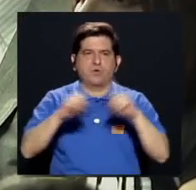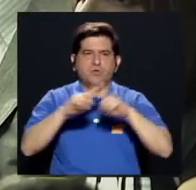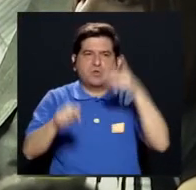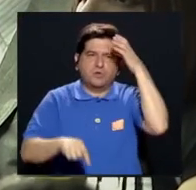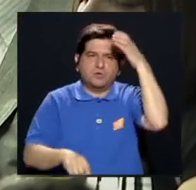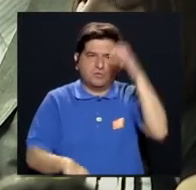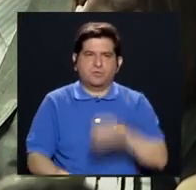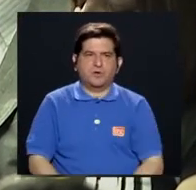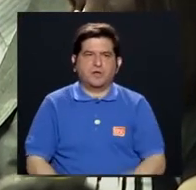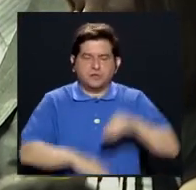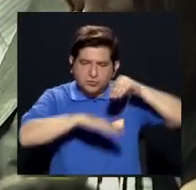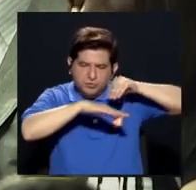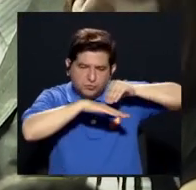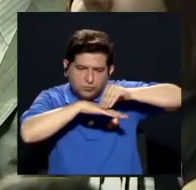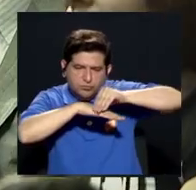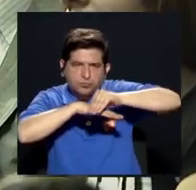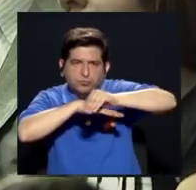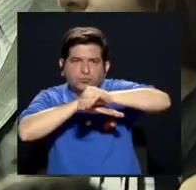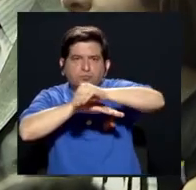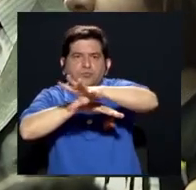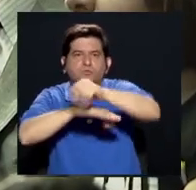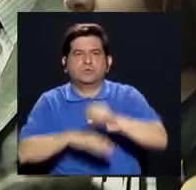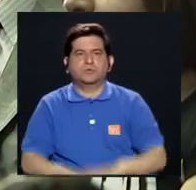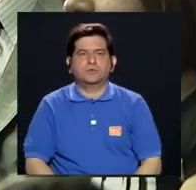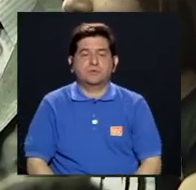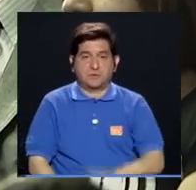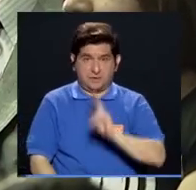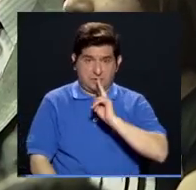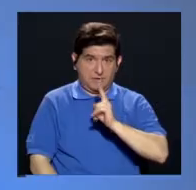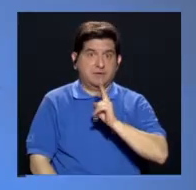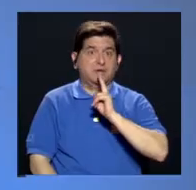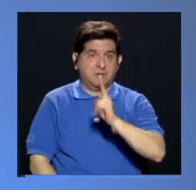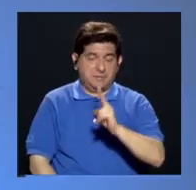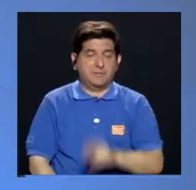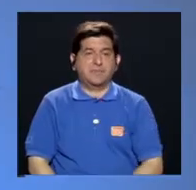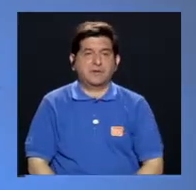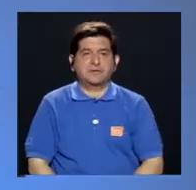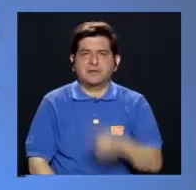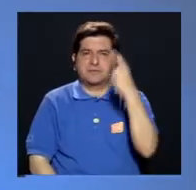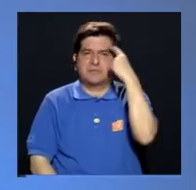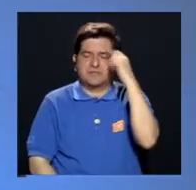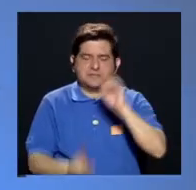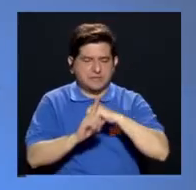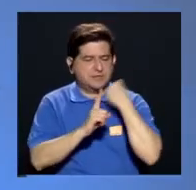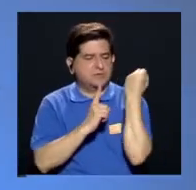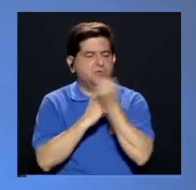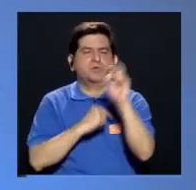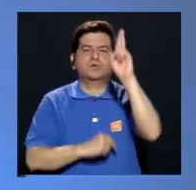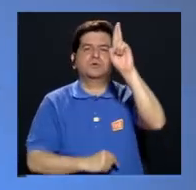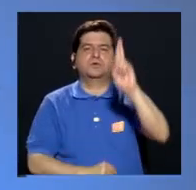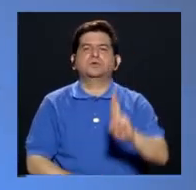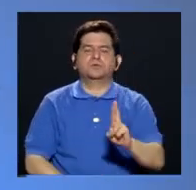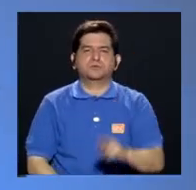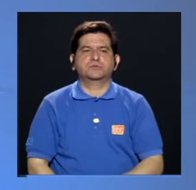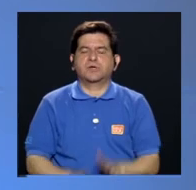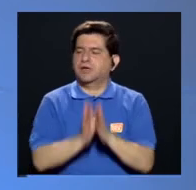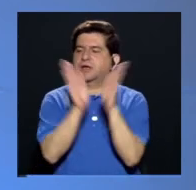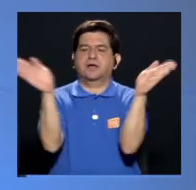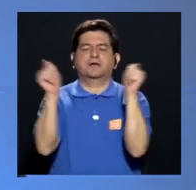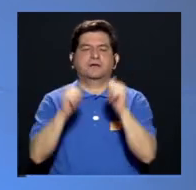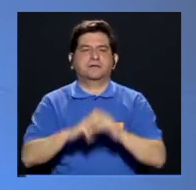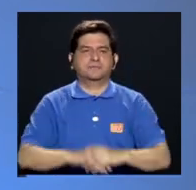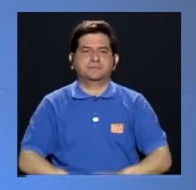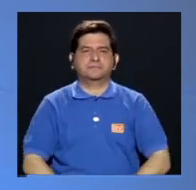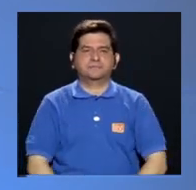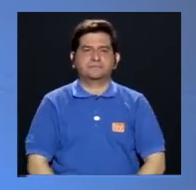interculturales han irradiado en realidad hacia la sociedad costarricense en general.